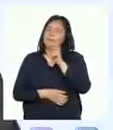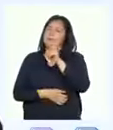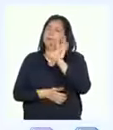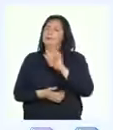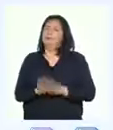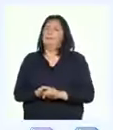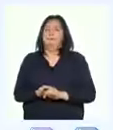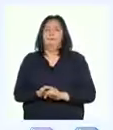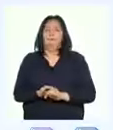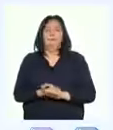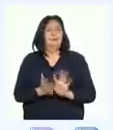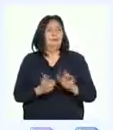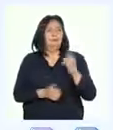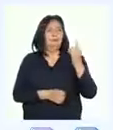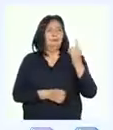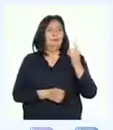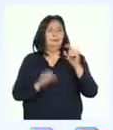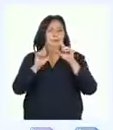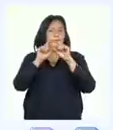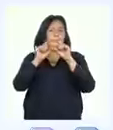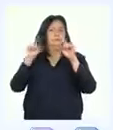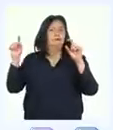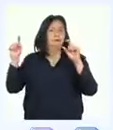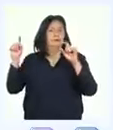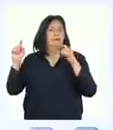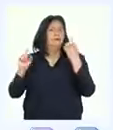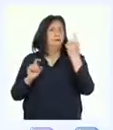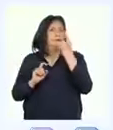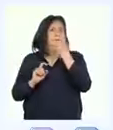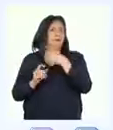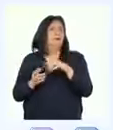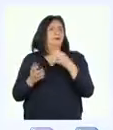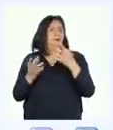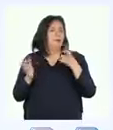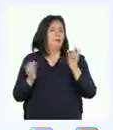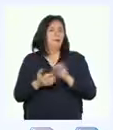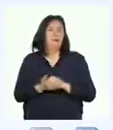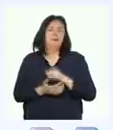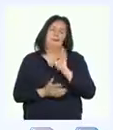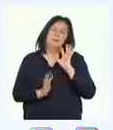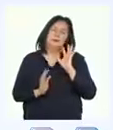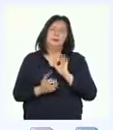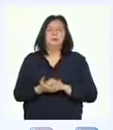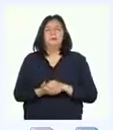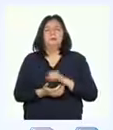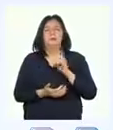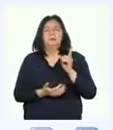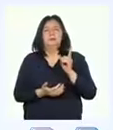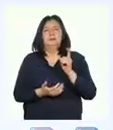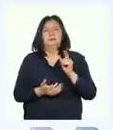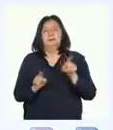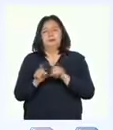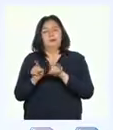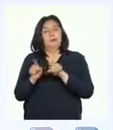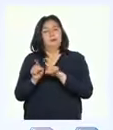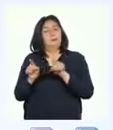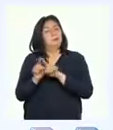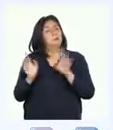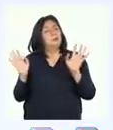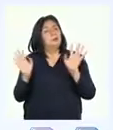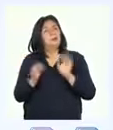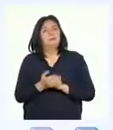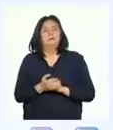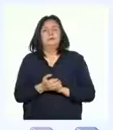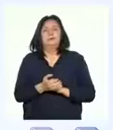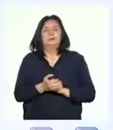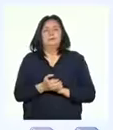Veamos. Cada barra representa el contenido de cada producto. Como se dice que el contenido es el mismo,